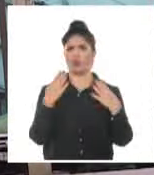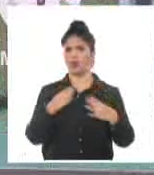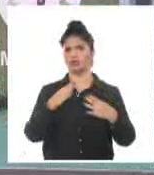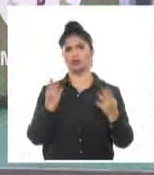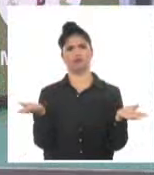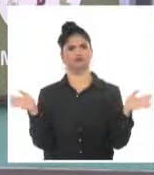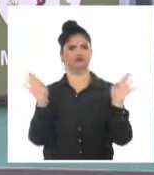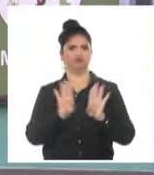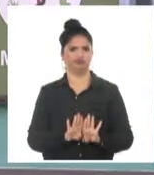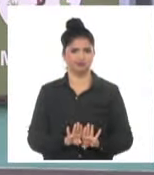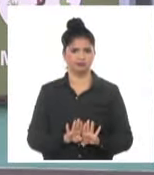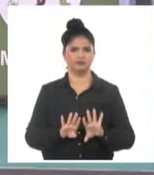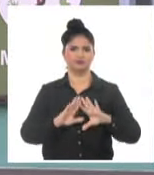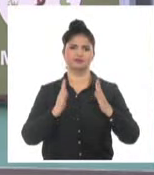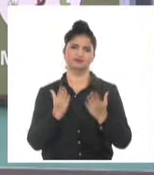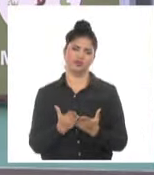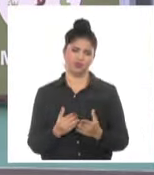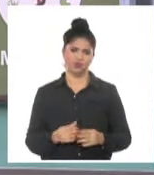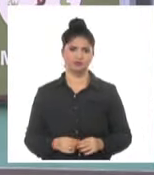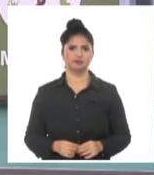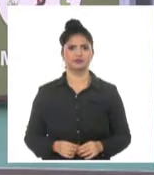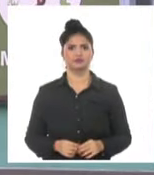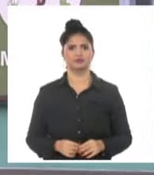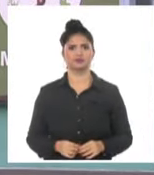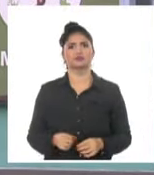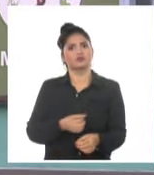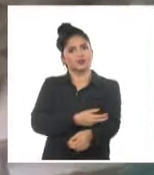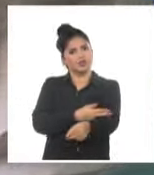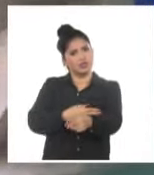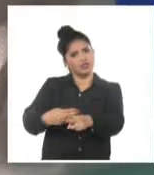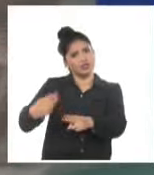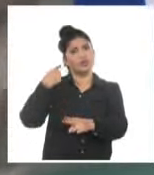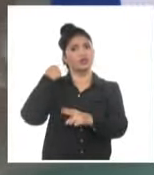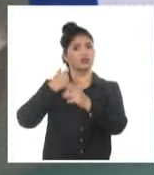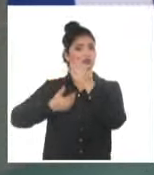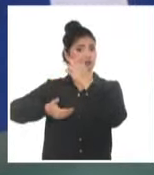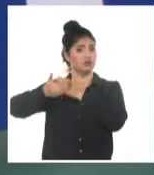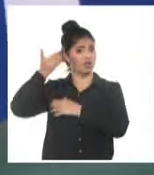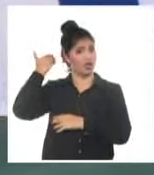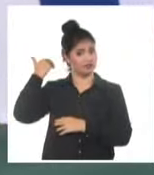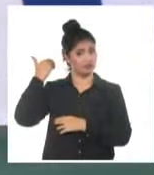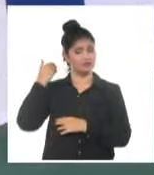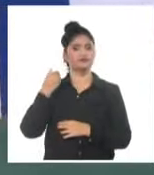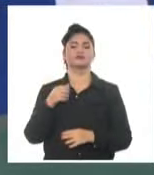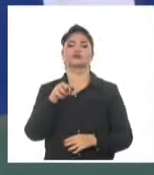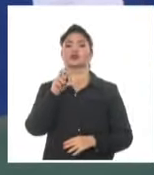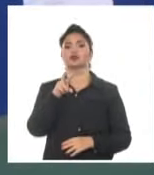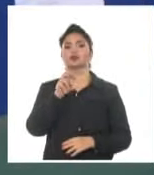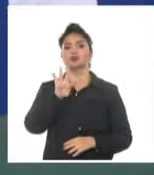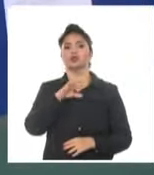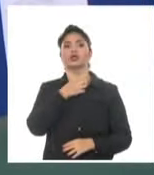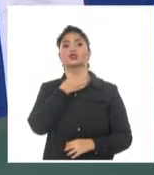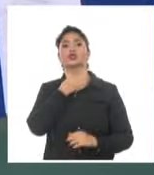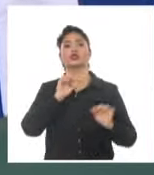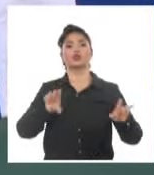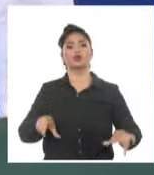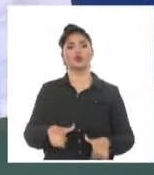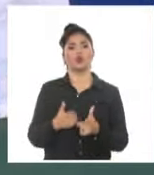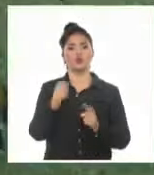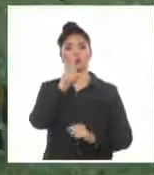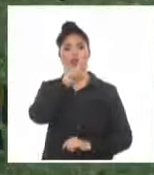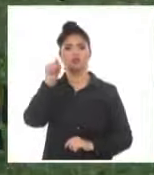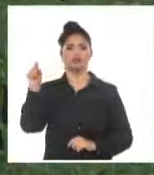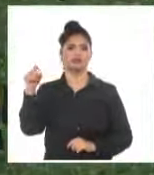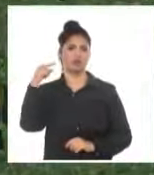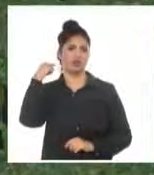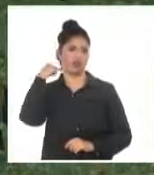Sin embargo, la historia de la institución es mucho más antigua, al punto de que este 24 de enero cumple 100 años.